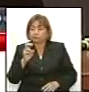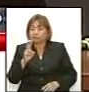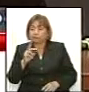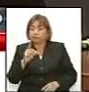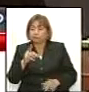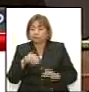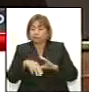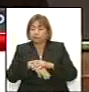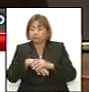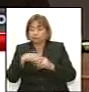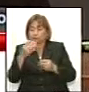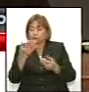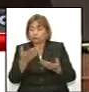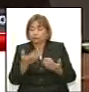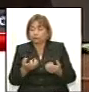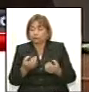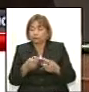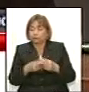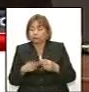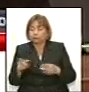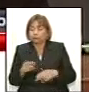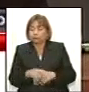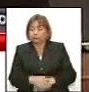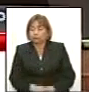de la sala cuando crea conveniente.